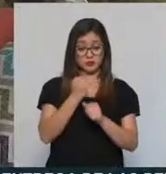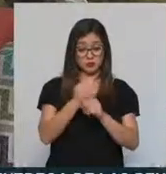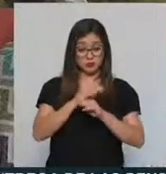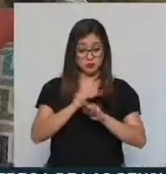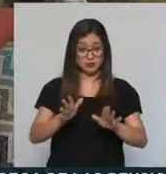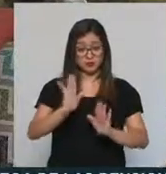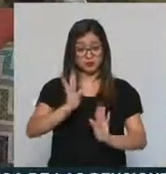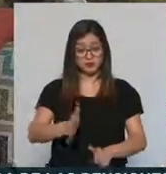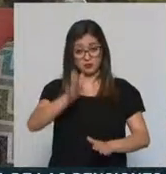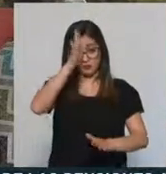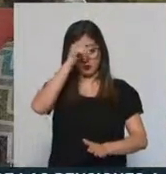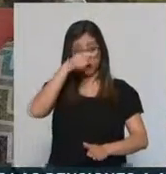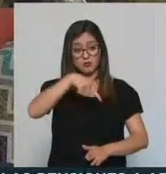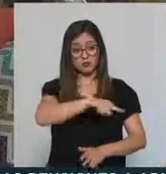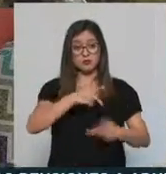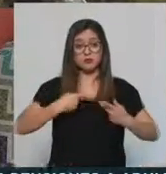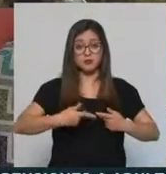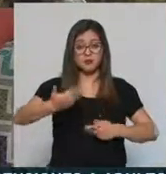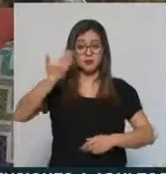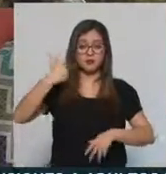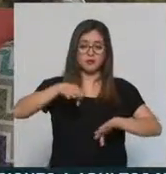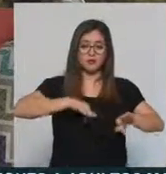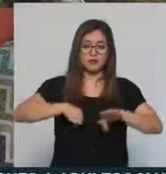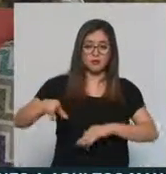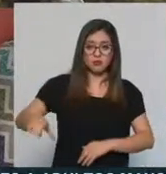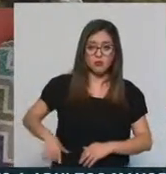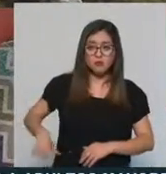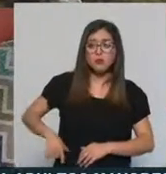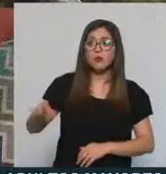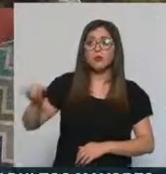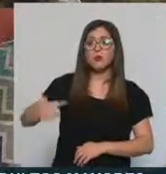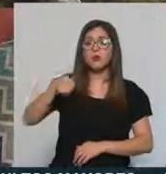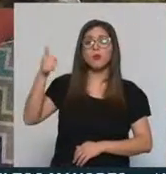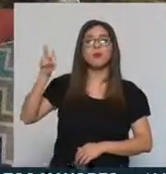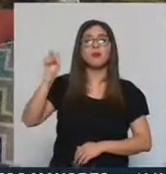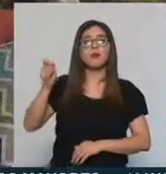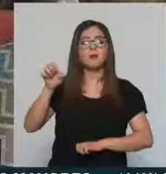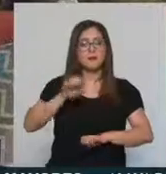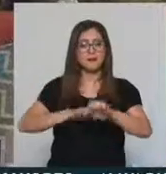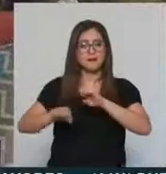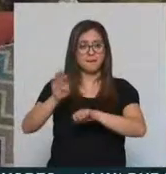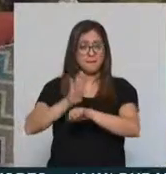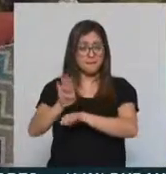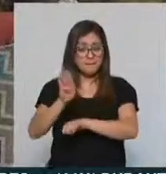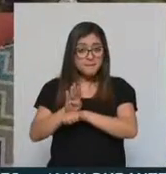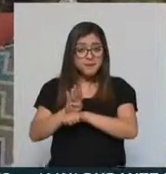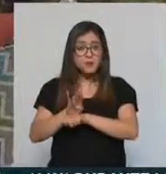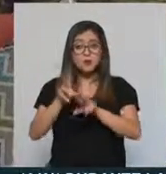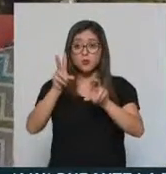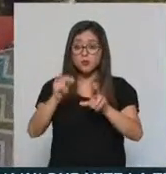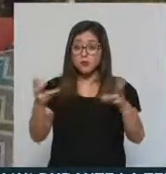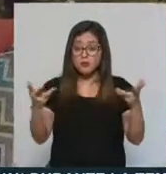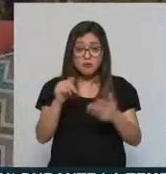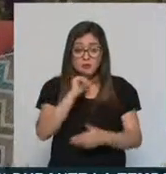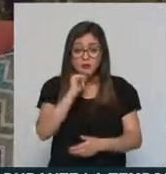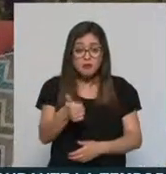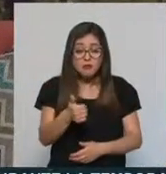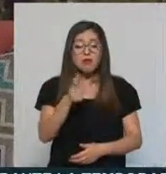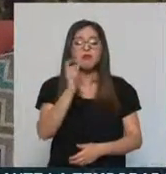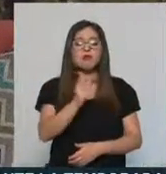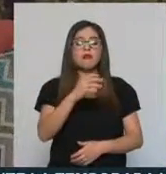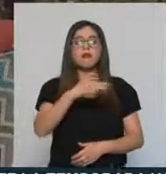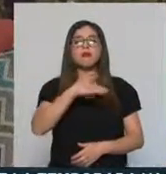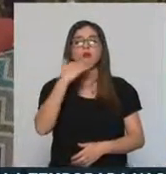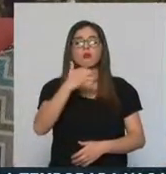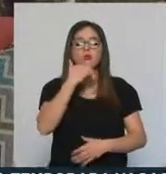ya por los altos funcionarios pues de esta empresa brasileña. Como bien lo dices, si no se hace nada al respecto, pues el combate a la corrupción